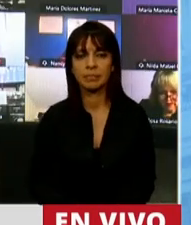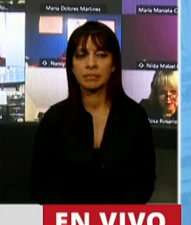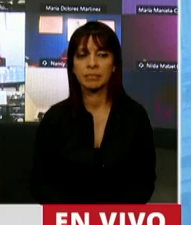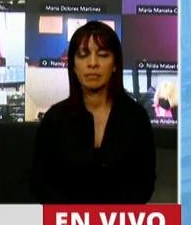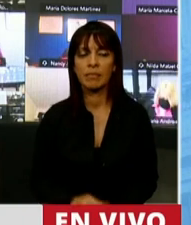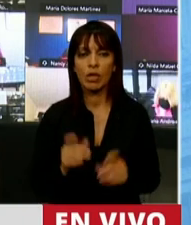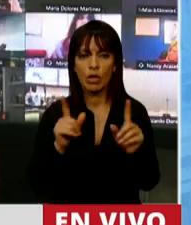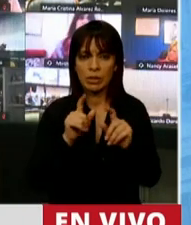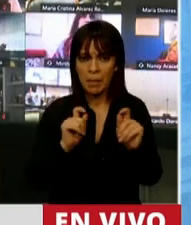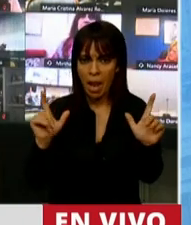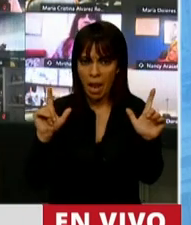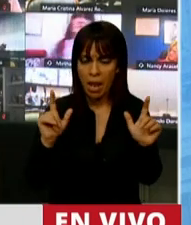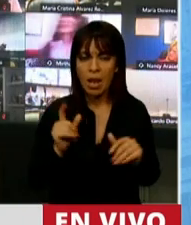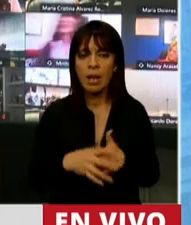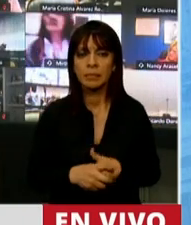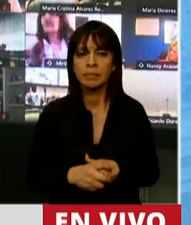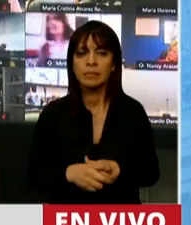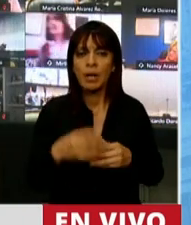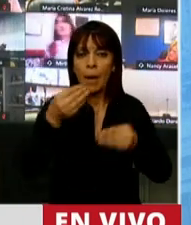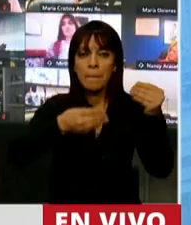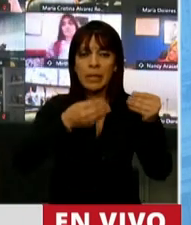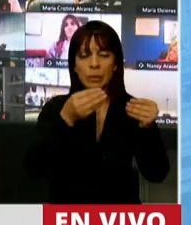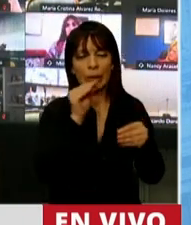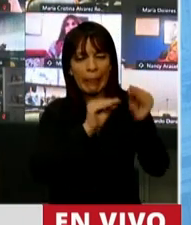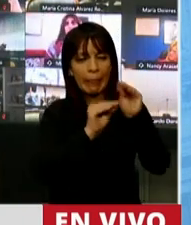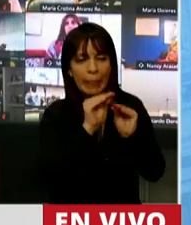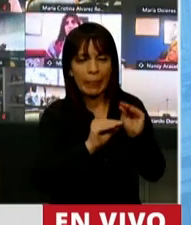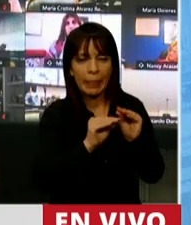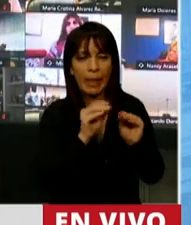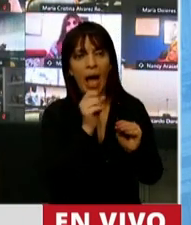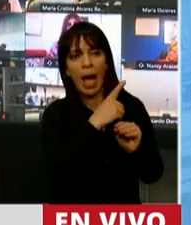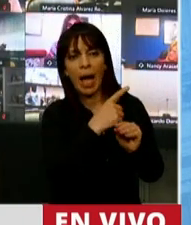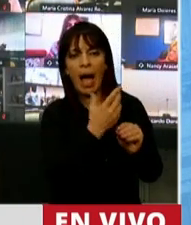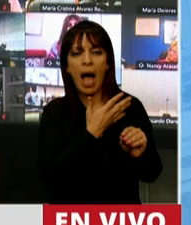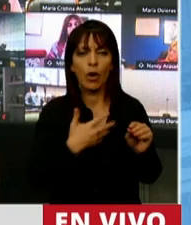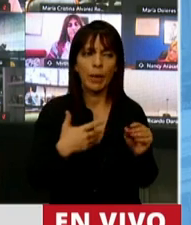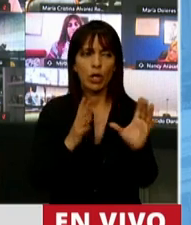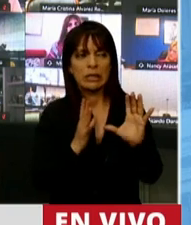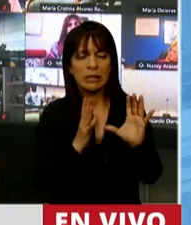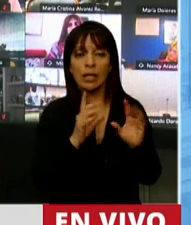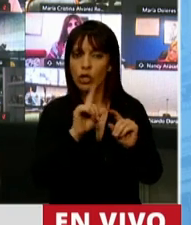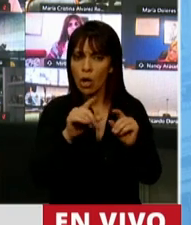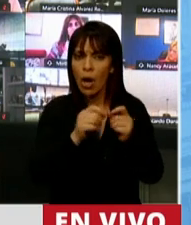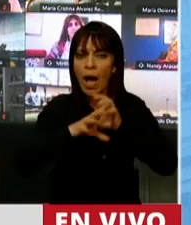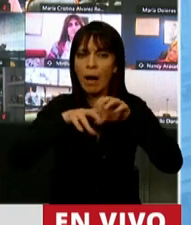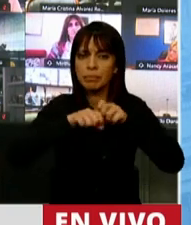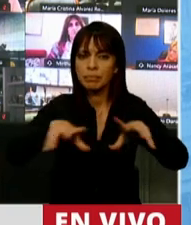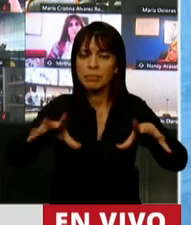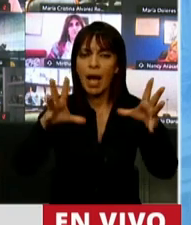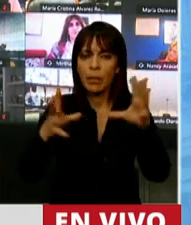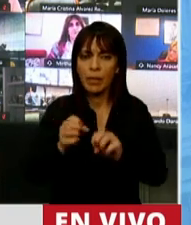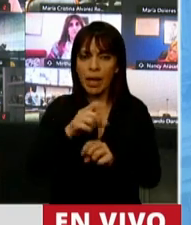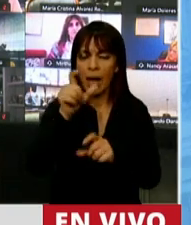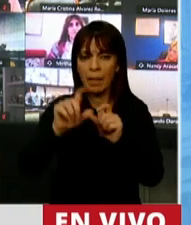Y no es malo para el gobierno tener un presupuesto dibujado, es malo para el país. Como es malo para el país, la falta de